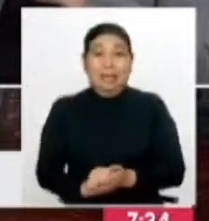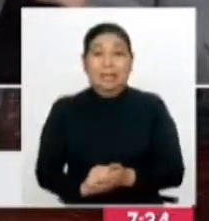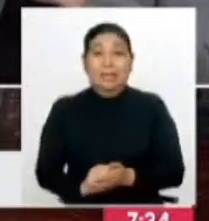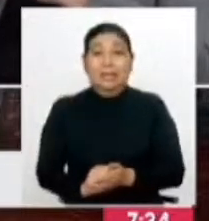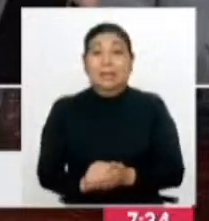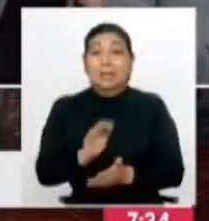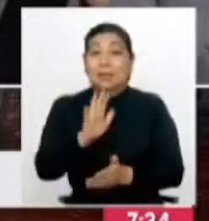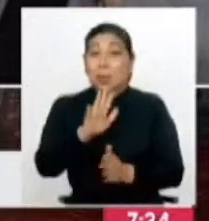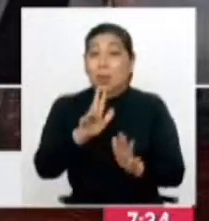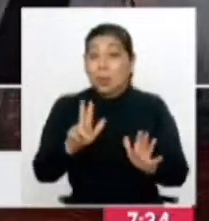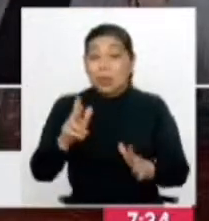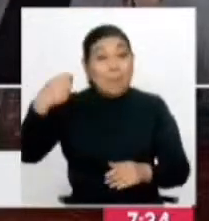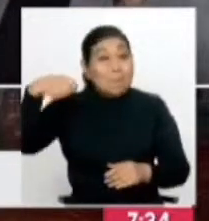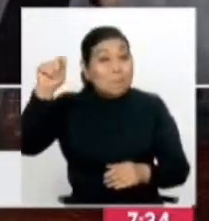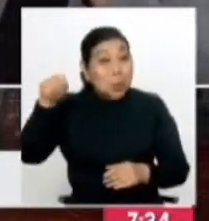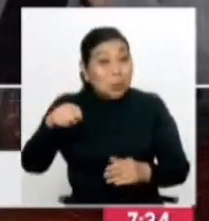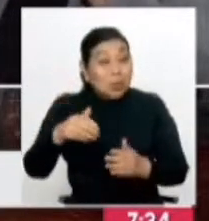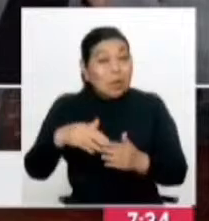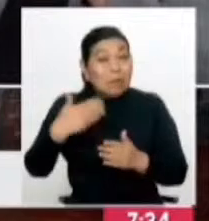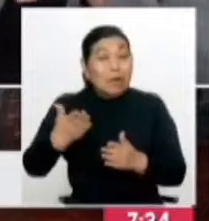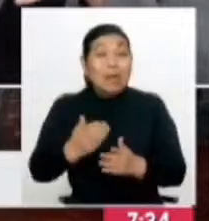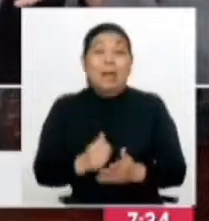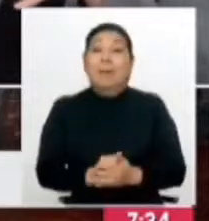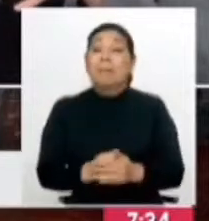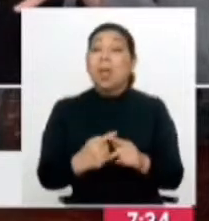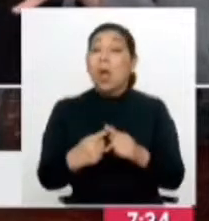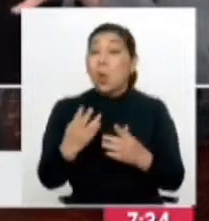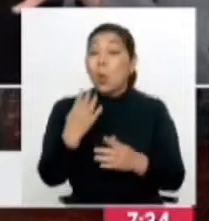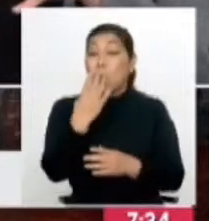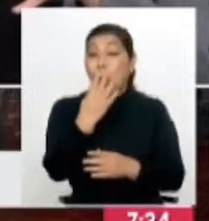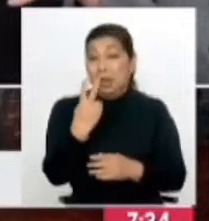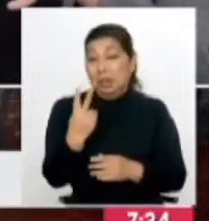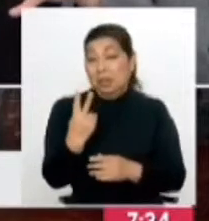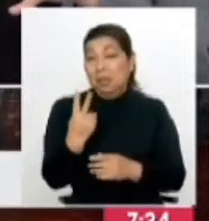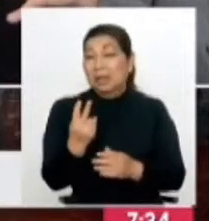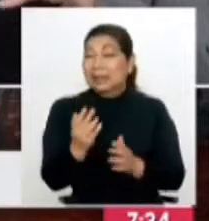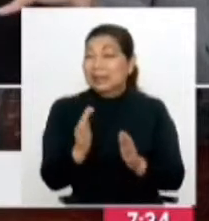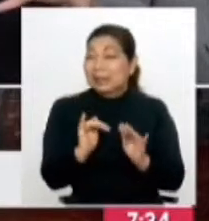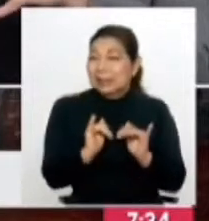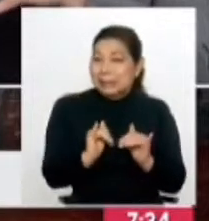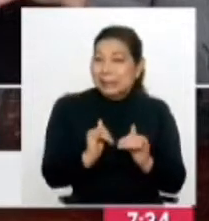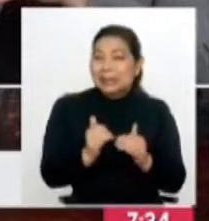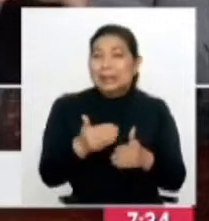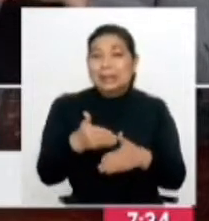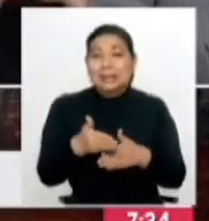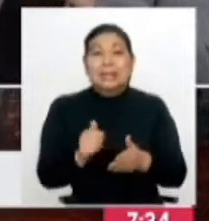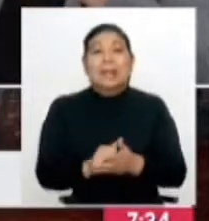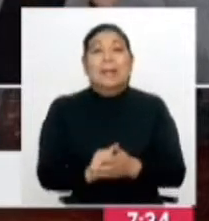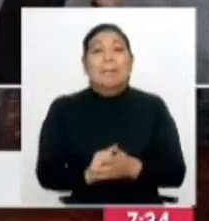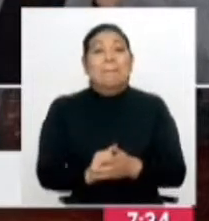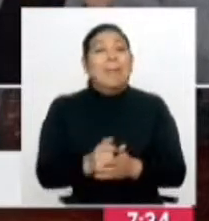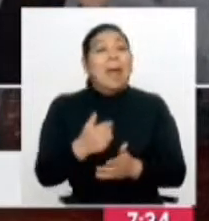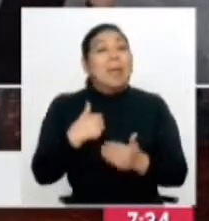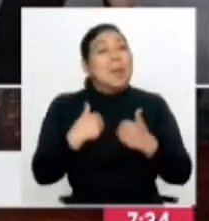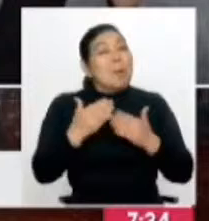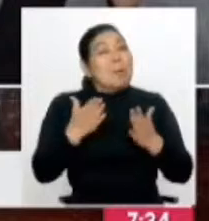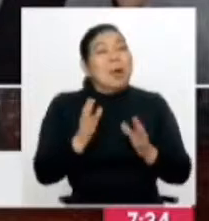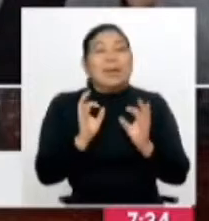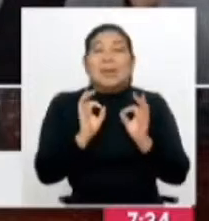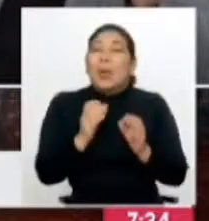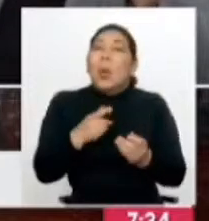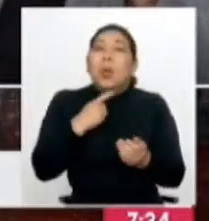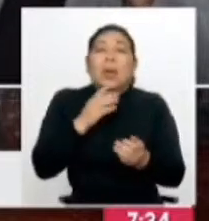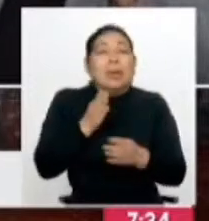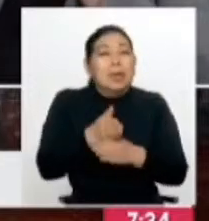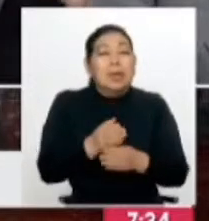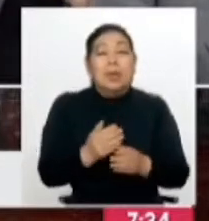decir, 58% lo hacía fuera de las agencias y un 42% todavía hacía sus trámites en la agencia. Pero personas hoy día, mayores, conservadoras.